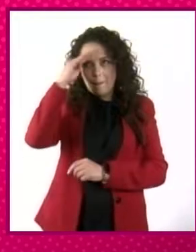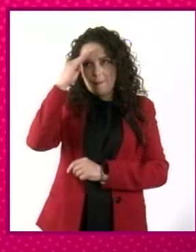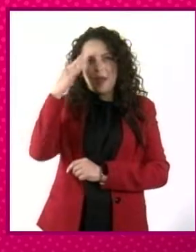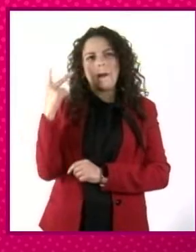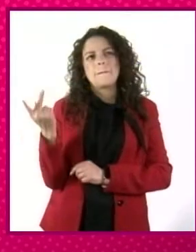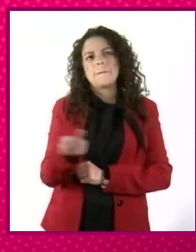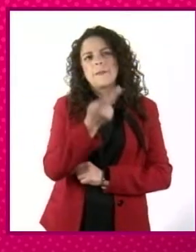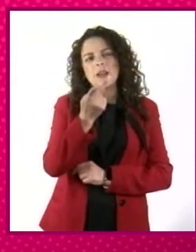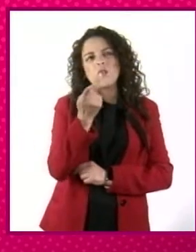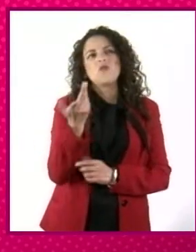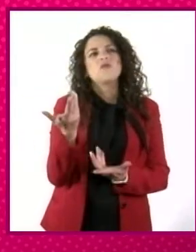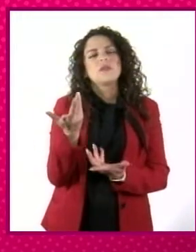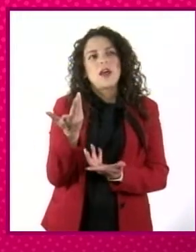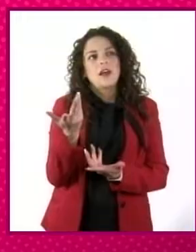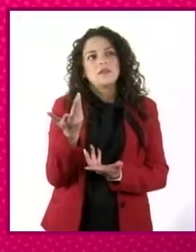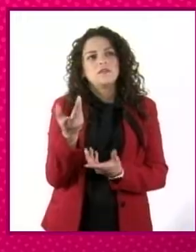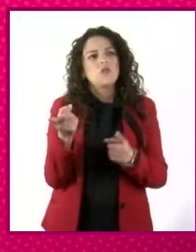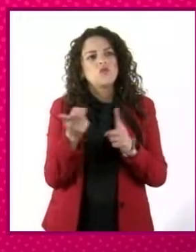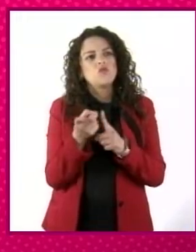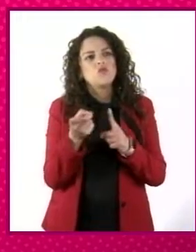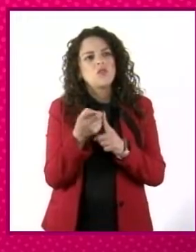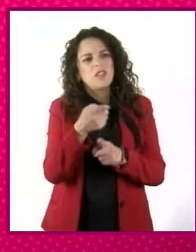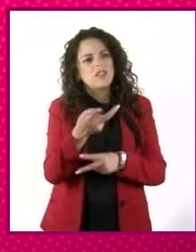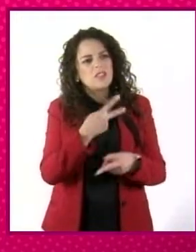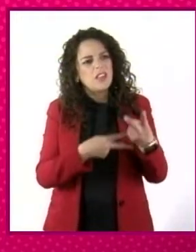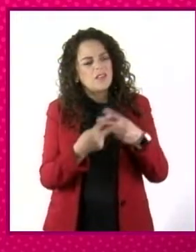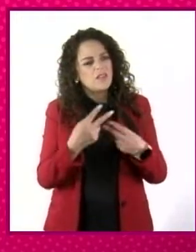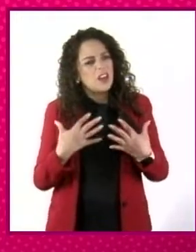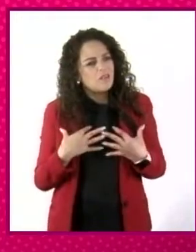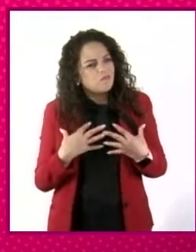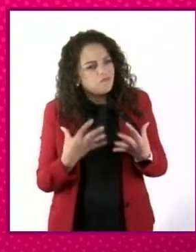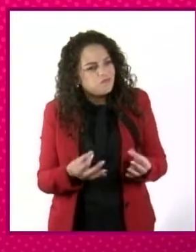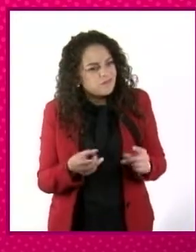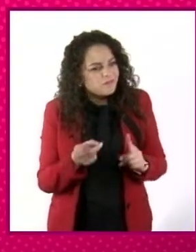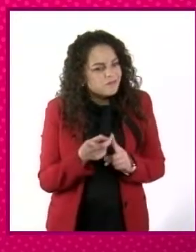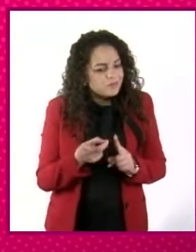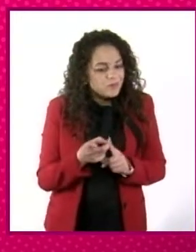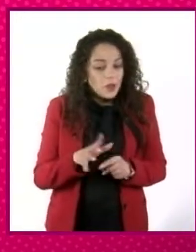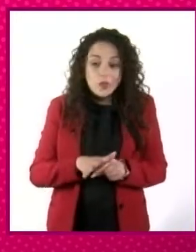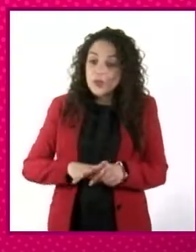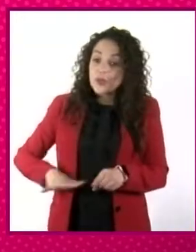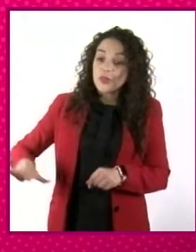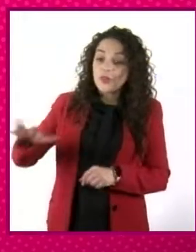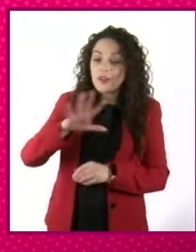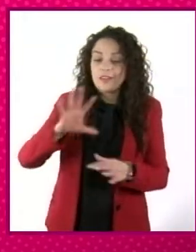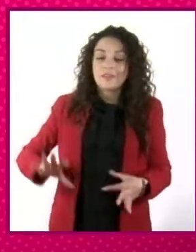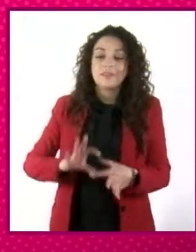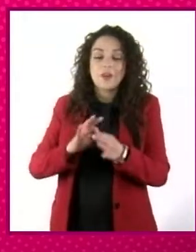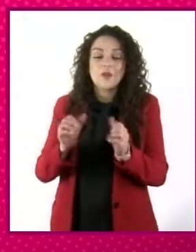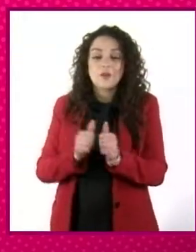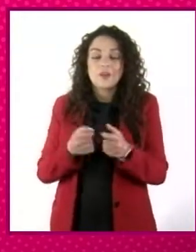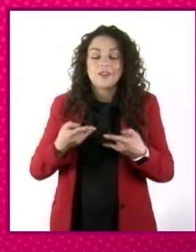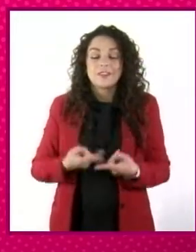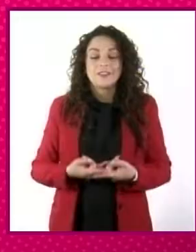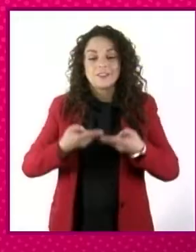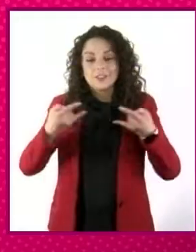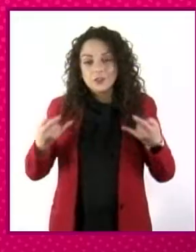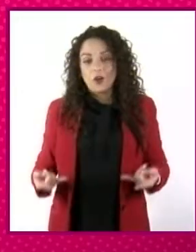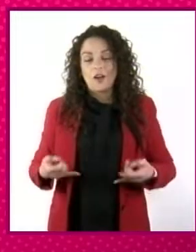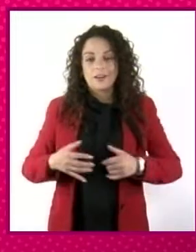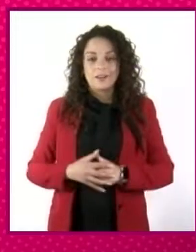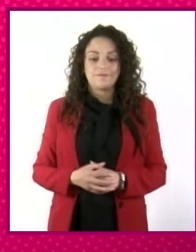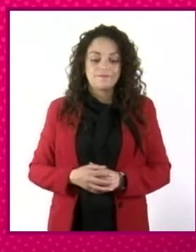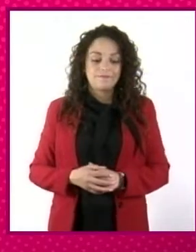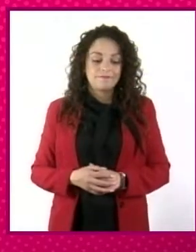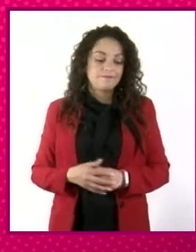no? ¿Cuál es su origen? Todo es susceptible de ser objeto de la historia. No sé,